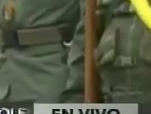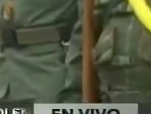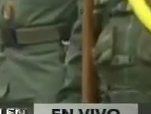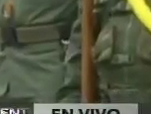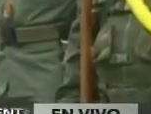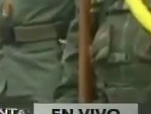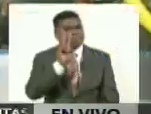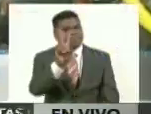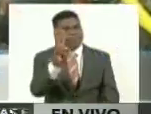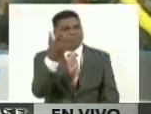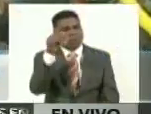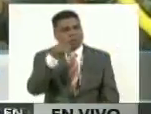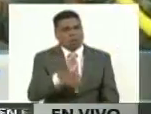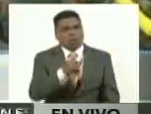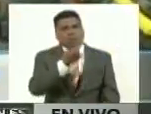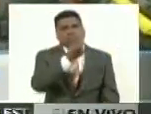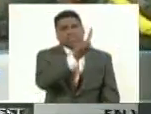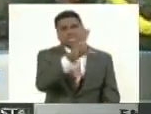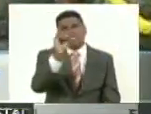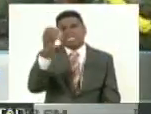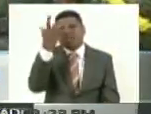Miren, hoy... 10 de febrero,